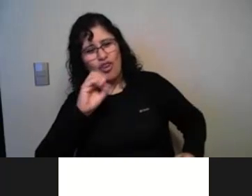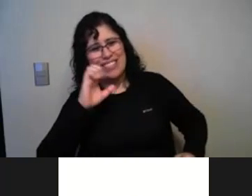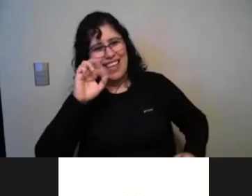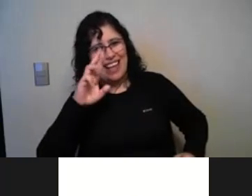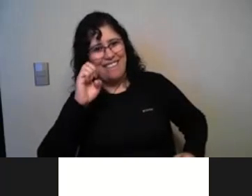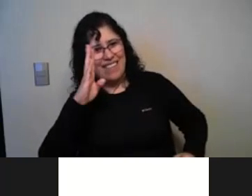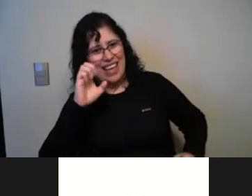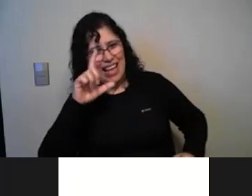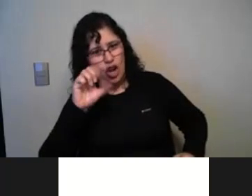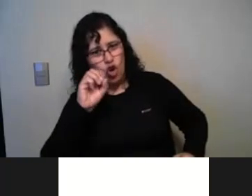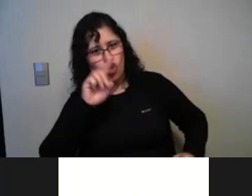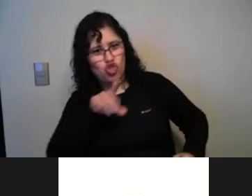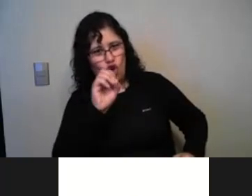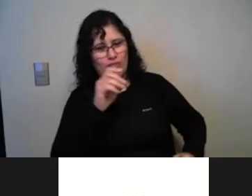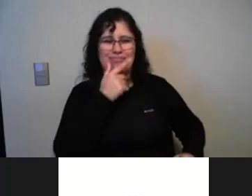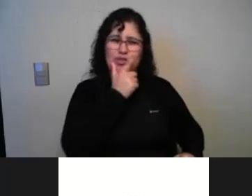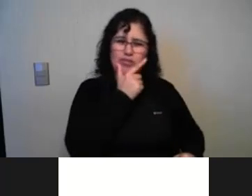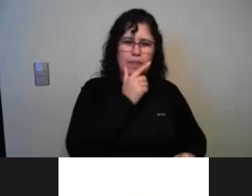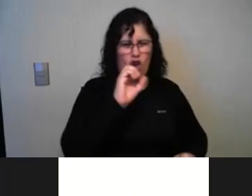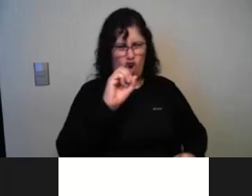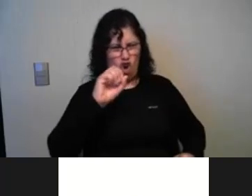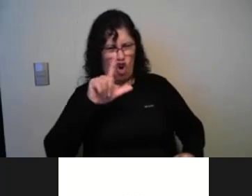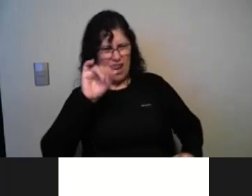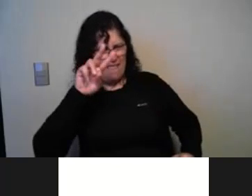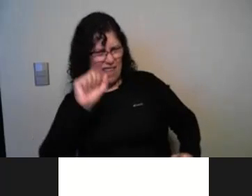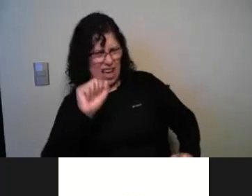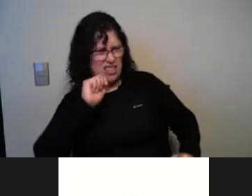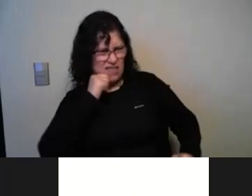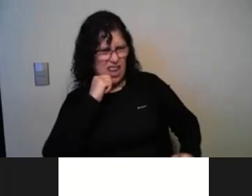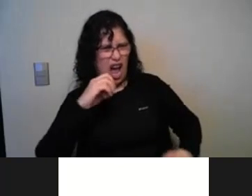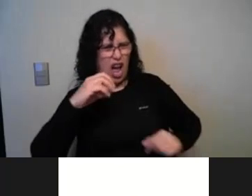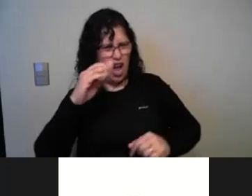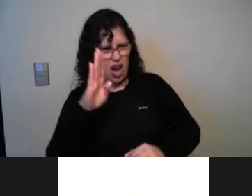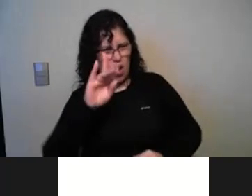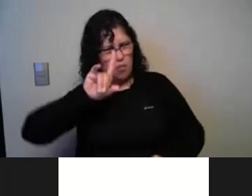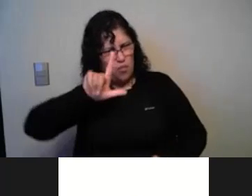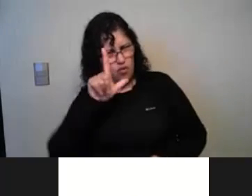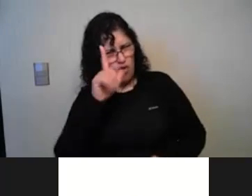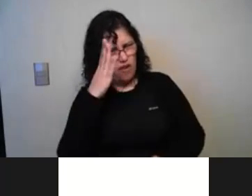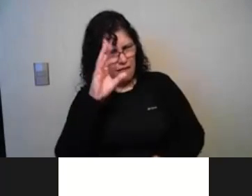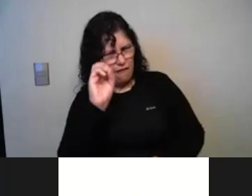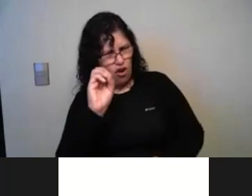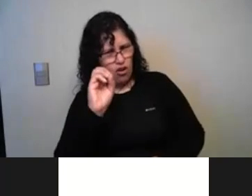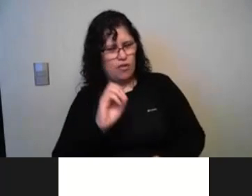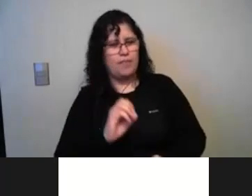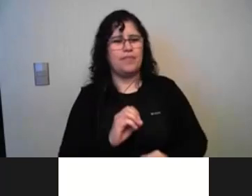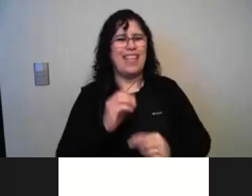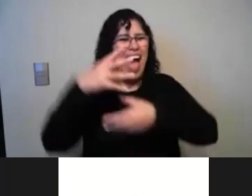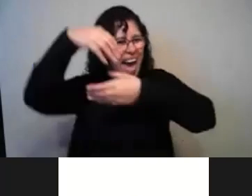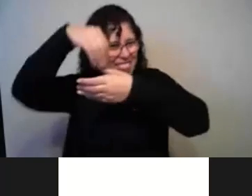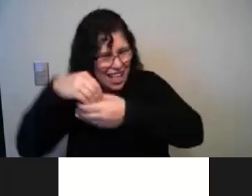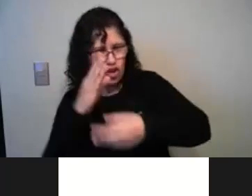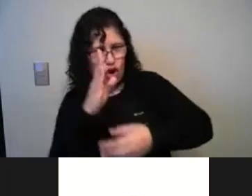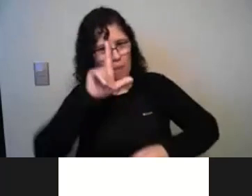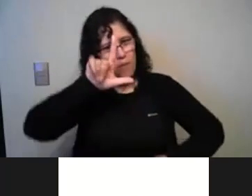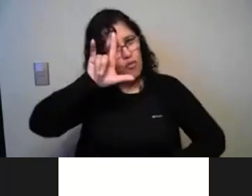cerebelo. Ah, ya, ¿y la oliva se refería al bulbo? Al núcleo olivar que se encuentra en el bulbo. Ah,